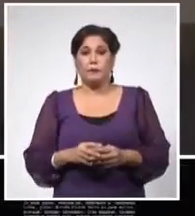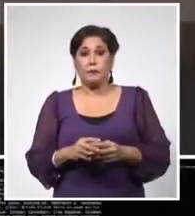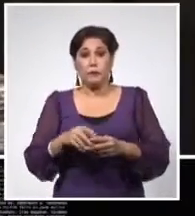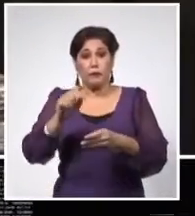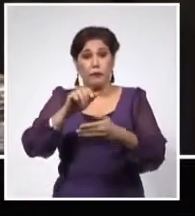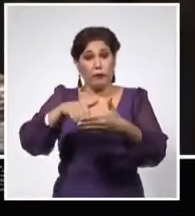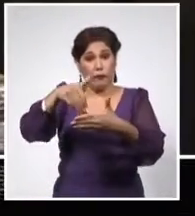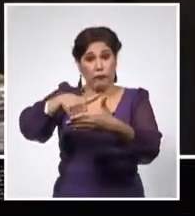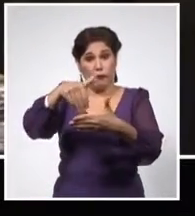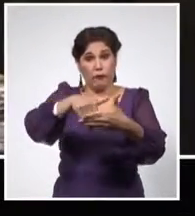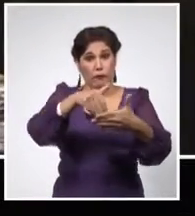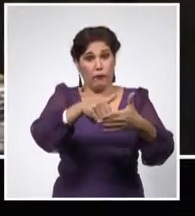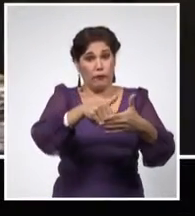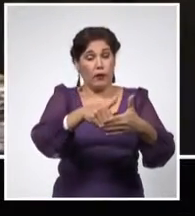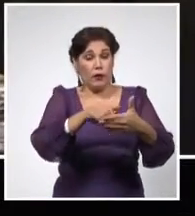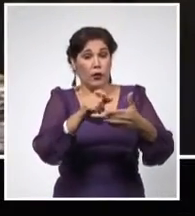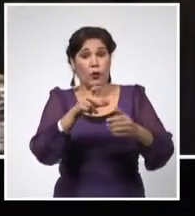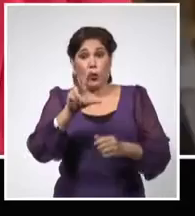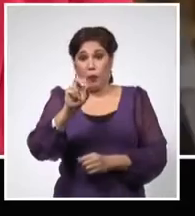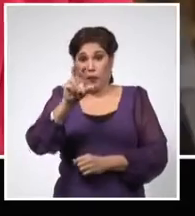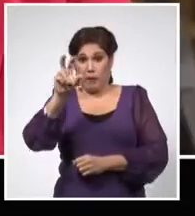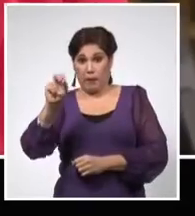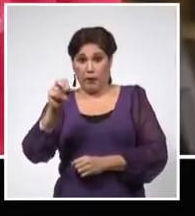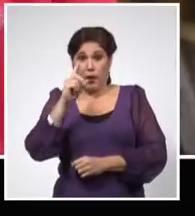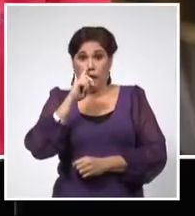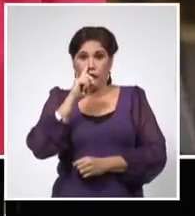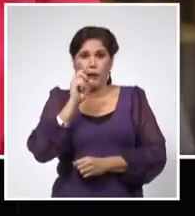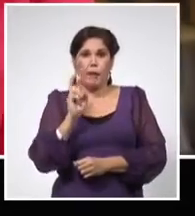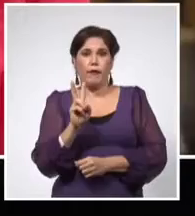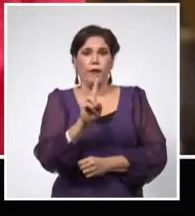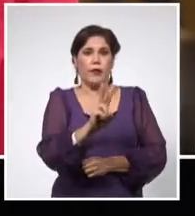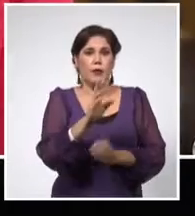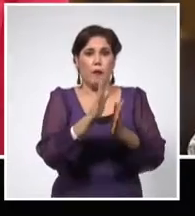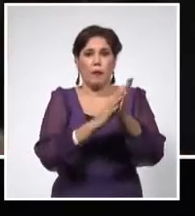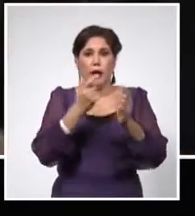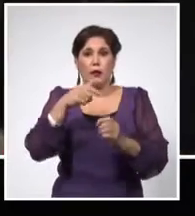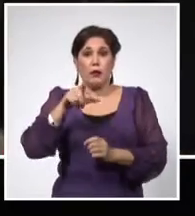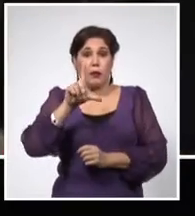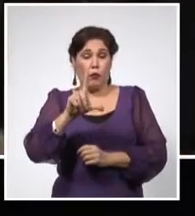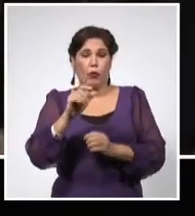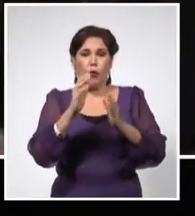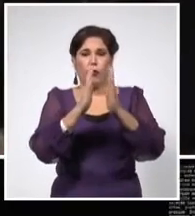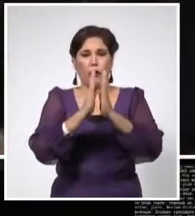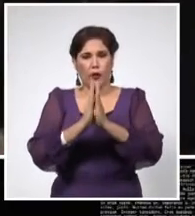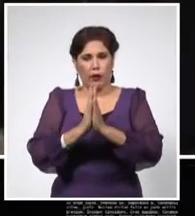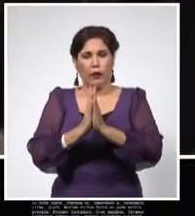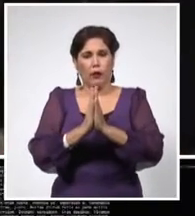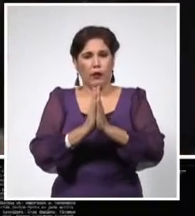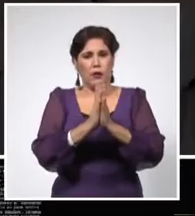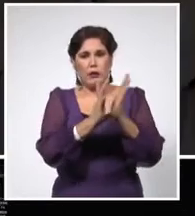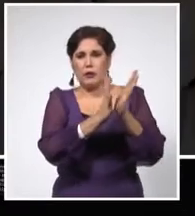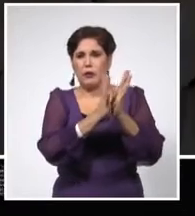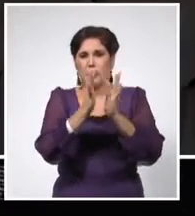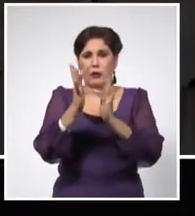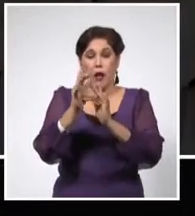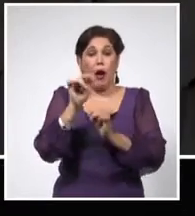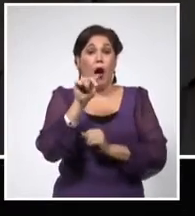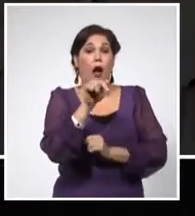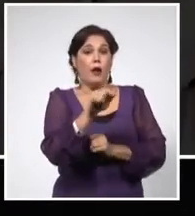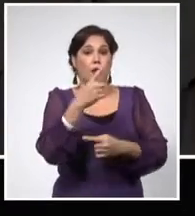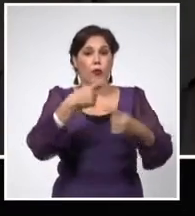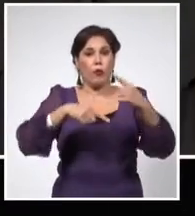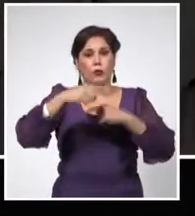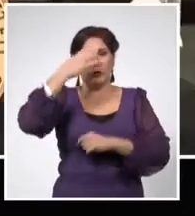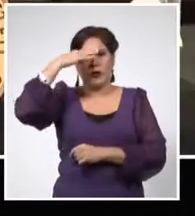de noviembre de 2020, Donald Trump visitó en el mes de julio la iglesia Doral Jesus Worship, centro de acciones contra la